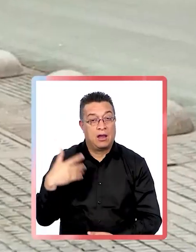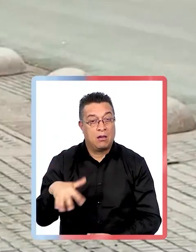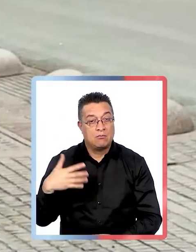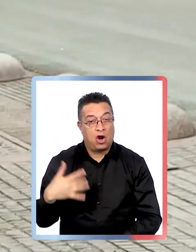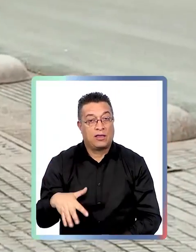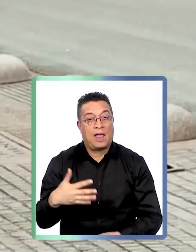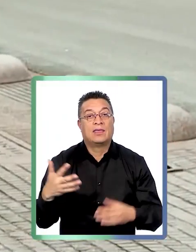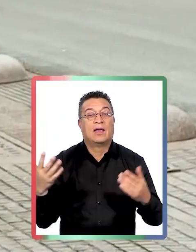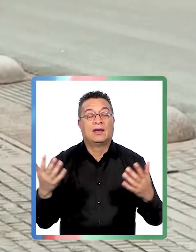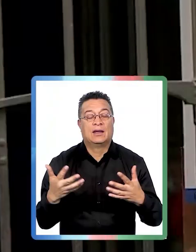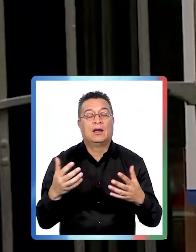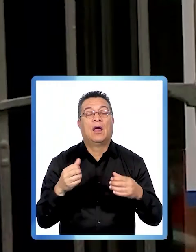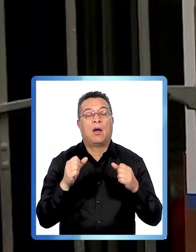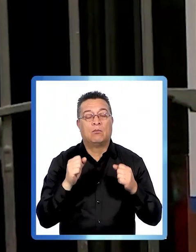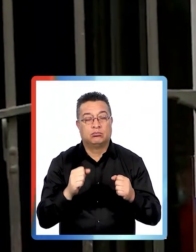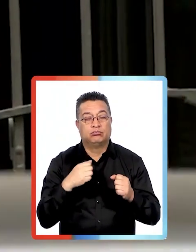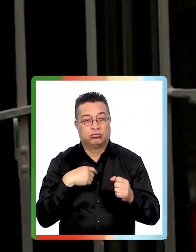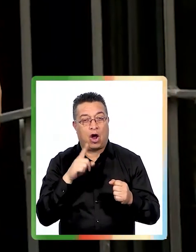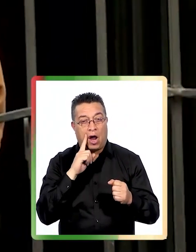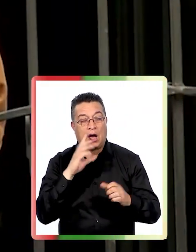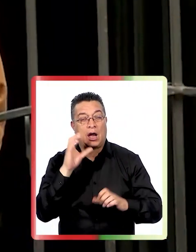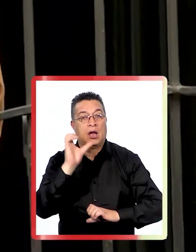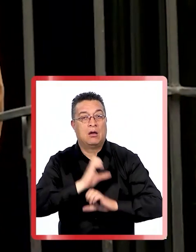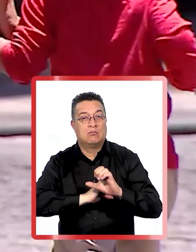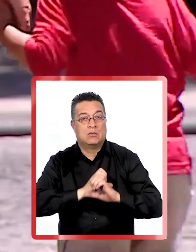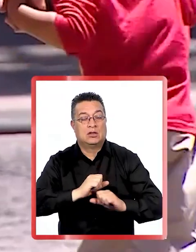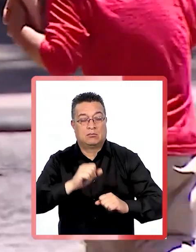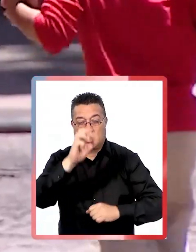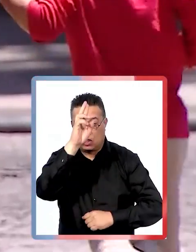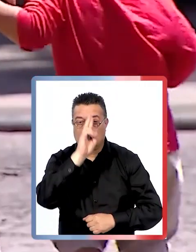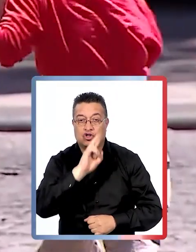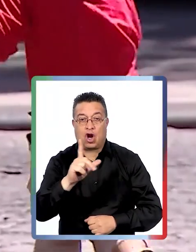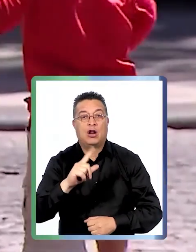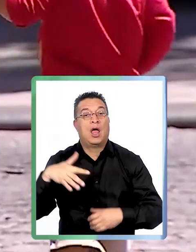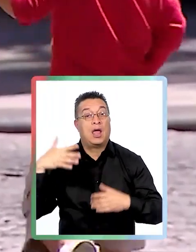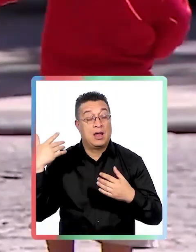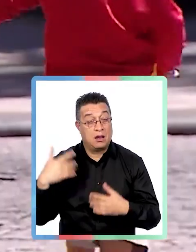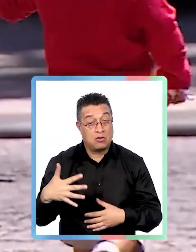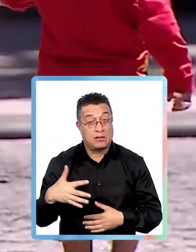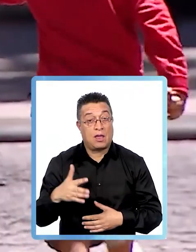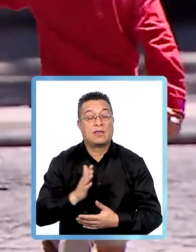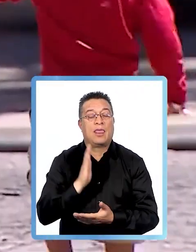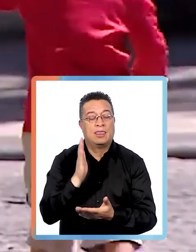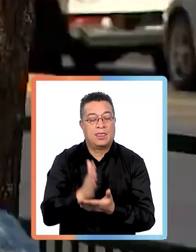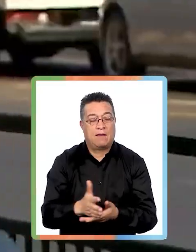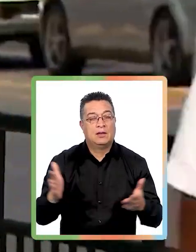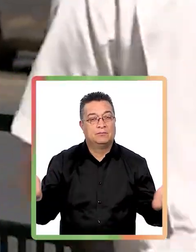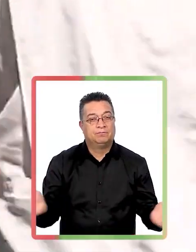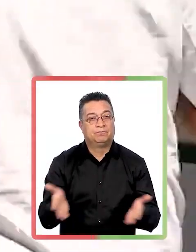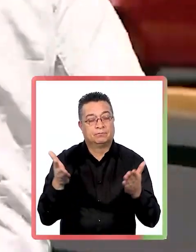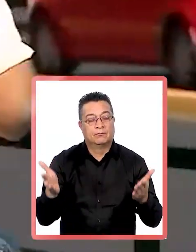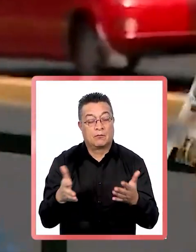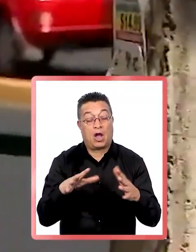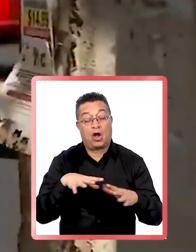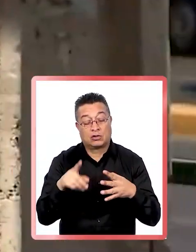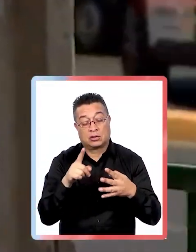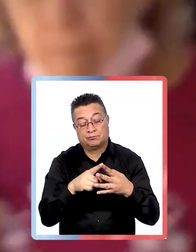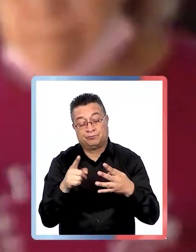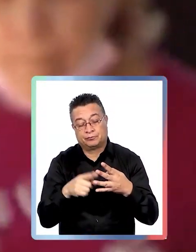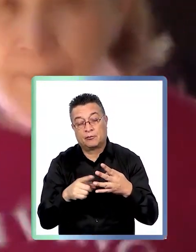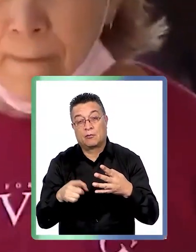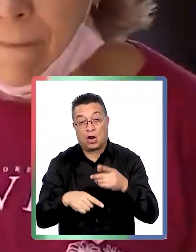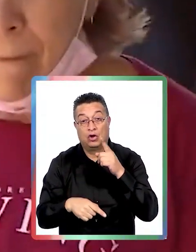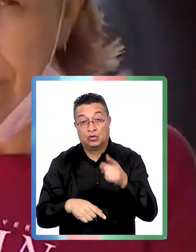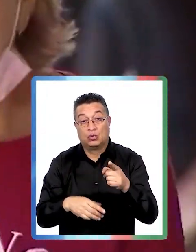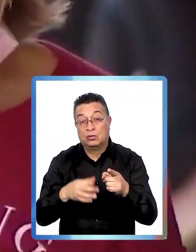pena destacar es que teniendo las empresas un rol muy importante, hay que estimular cosas como las que tú